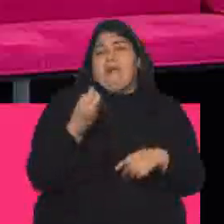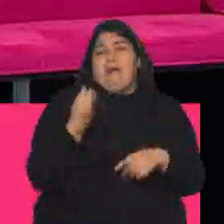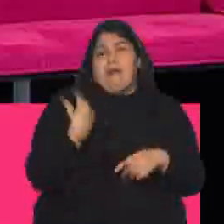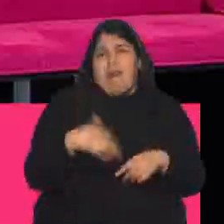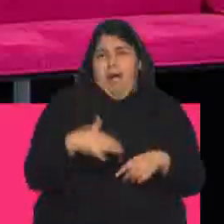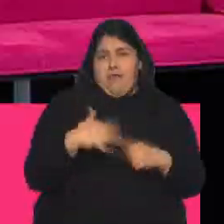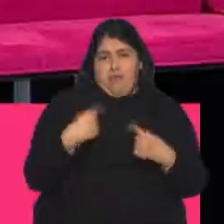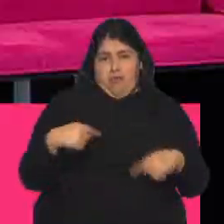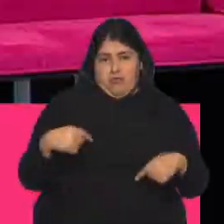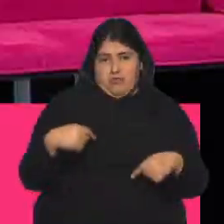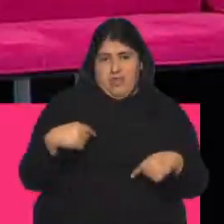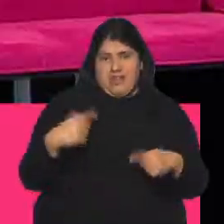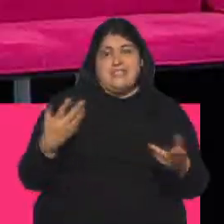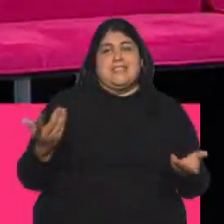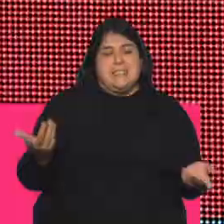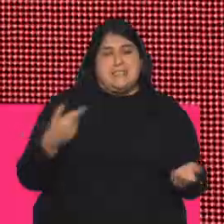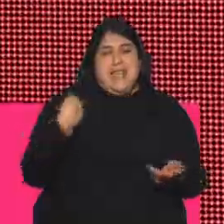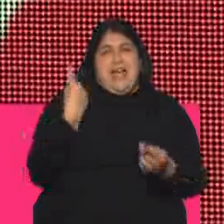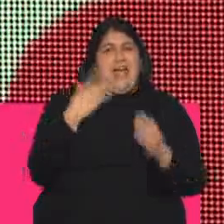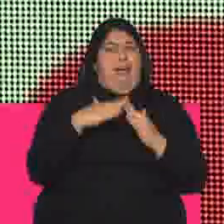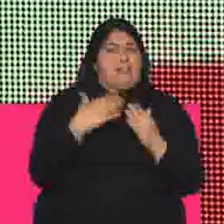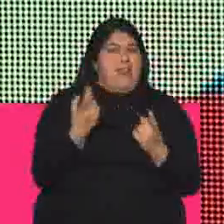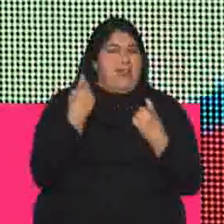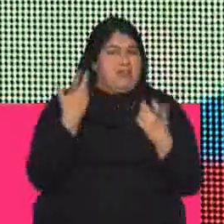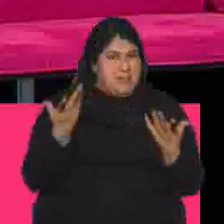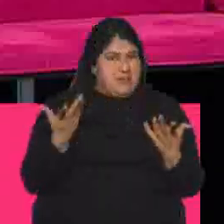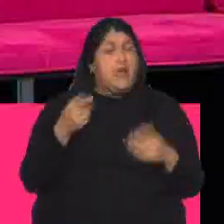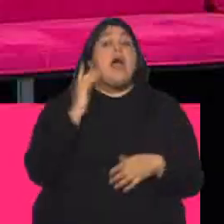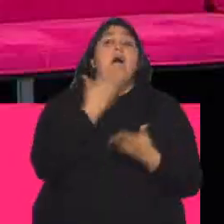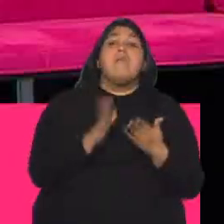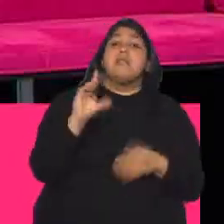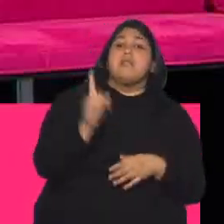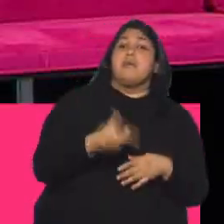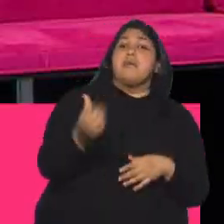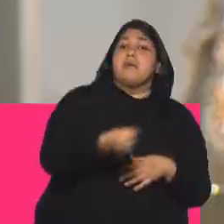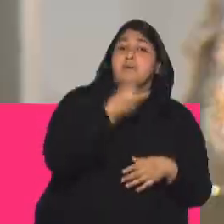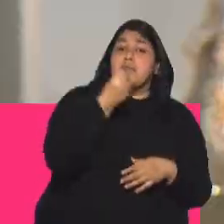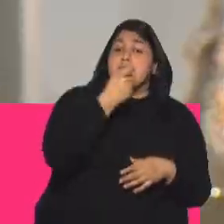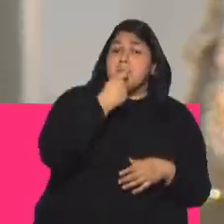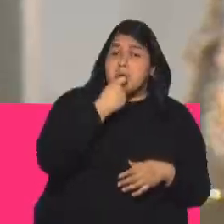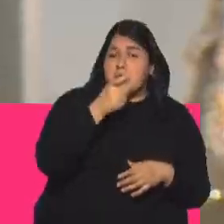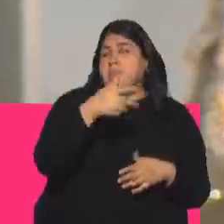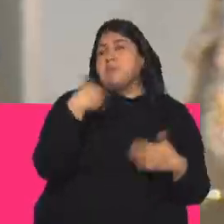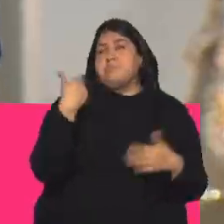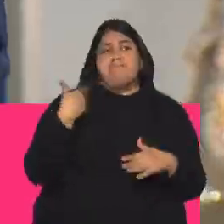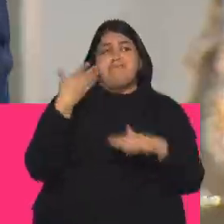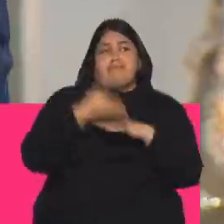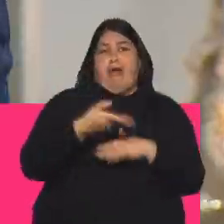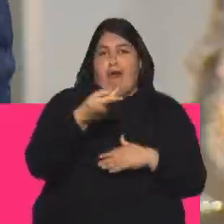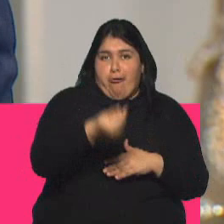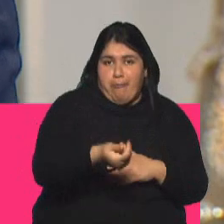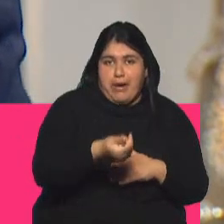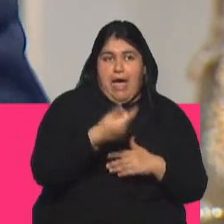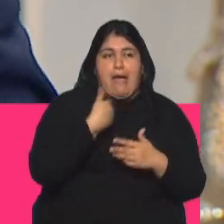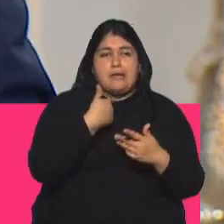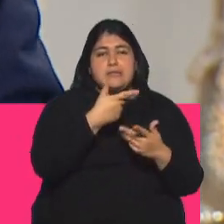es una inversión. Sí, sí, tal cual. Lo que también es importante cuando vas a comprar, fijarte bien que, digamos, pelear el precio